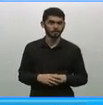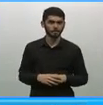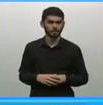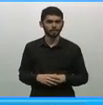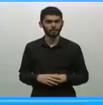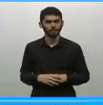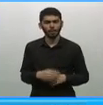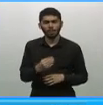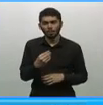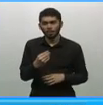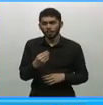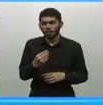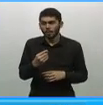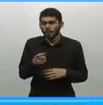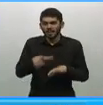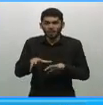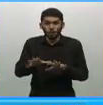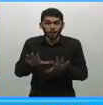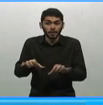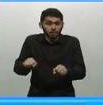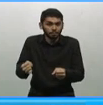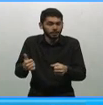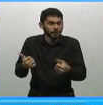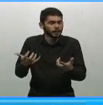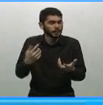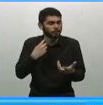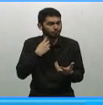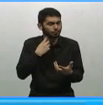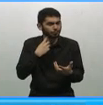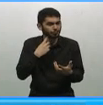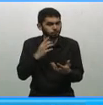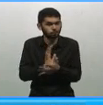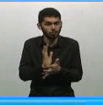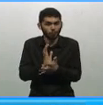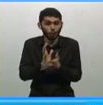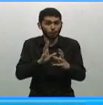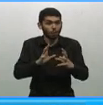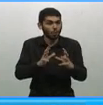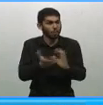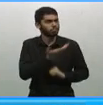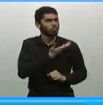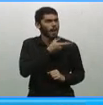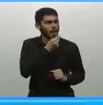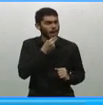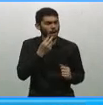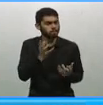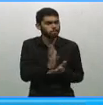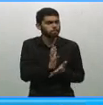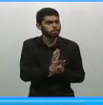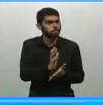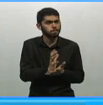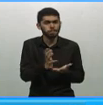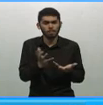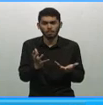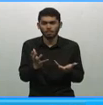de que de que pasen esas cosas y bueno quedar afuera por una situación ajena lo que es lo futbolístico creo que